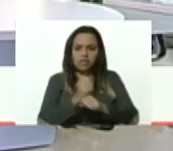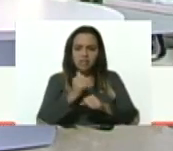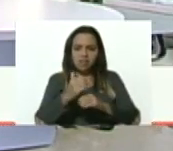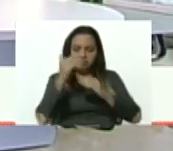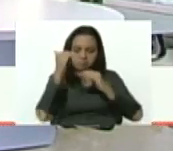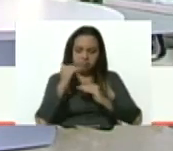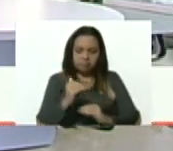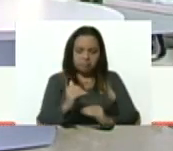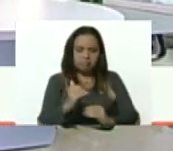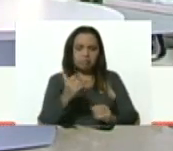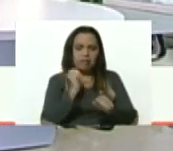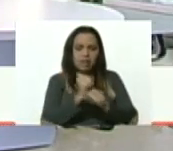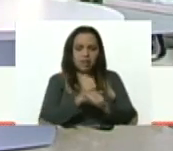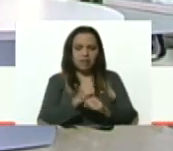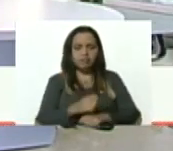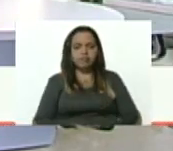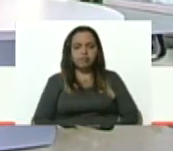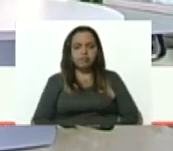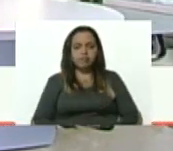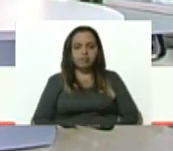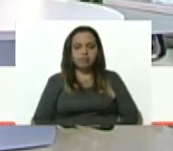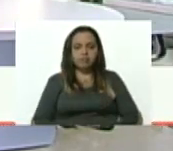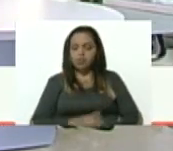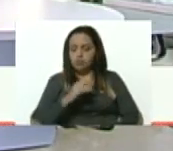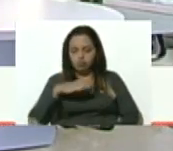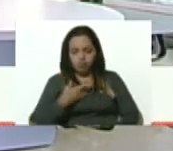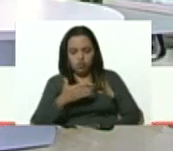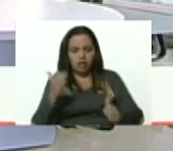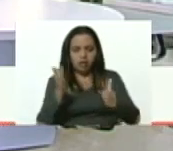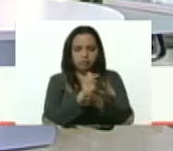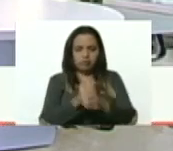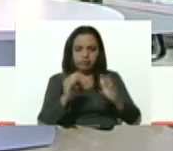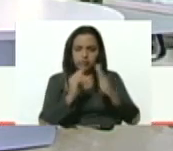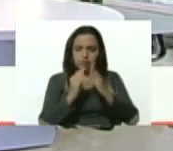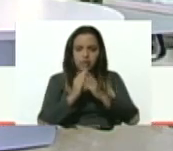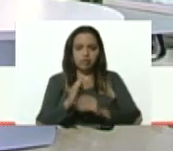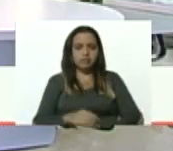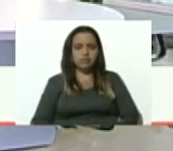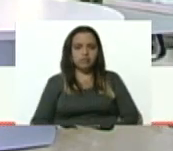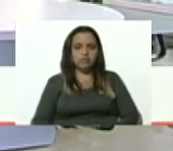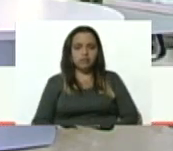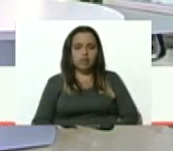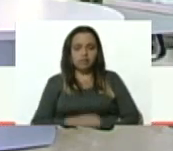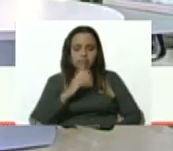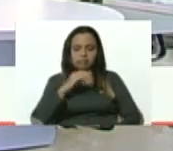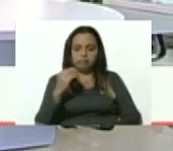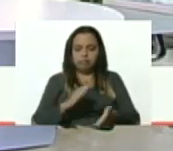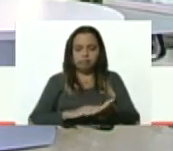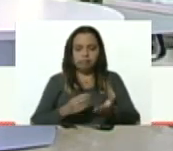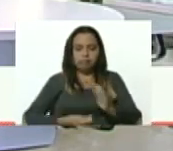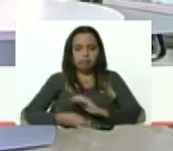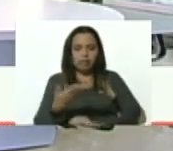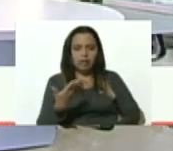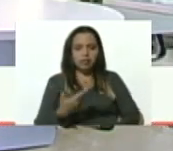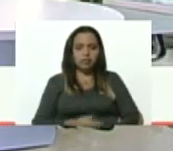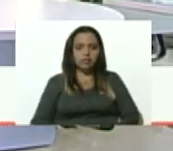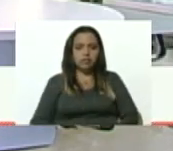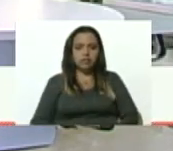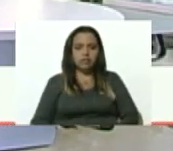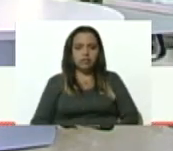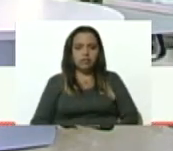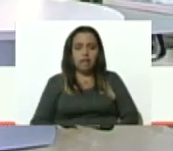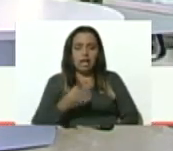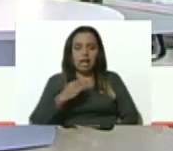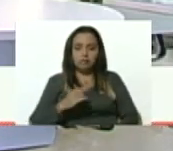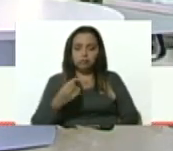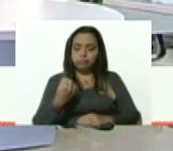clase trabajadora, una mercancía inalcanzable, totalmente especulativa, una burbuja